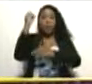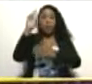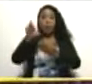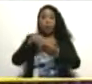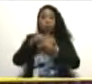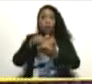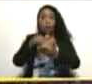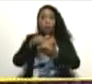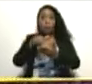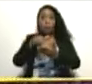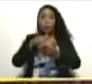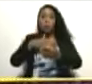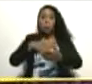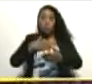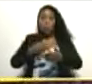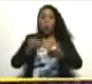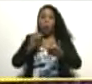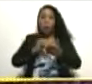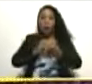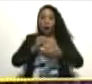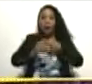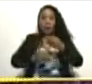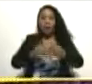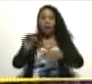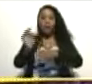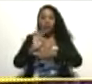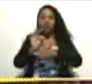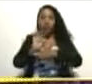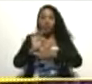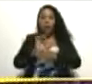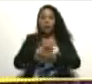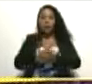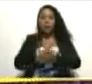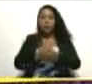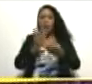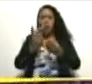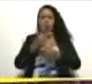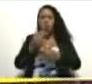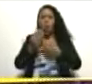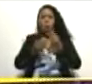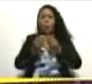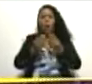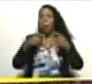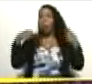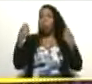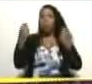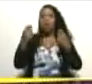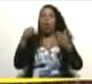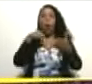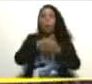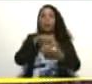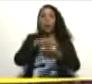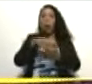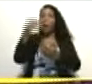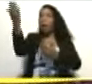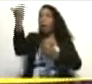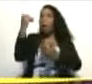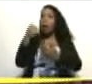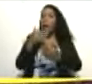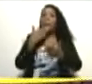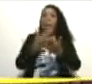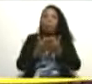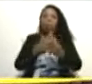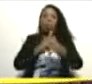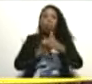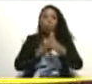para que la Asamblea Nacional retomara sus funciones reales y no como mecanismo para promover golpes de Estado, llamar a invasiones, sanciones, como